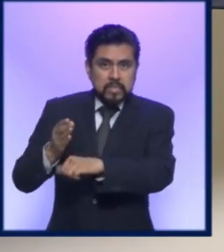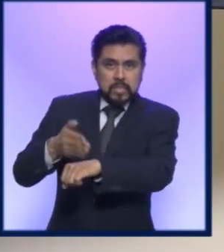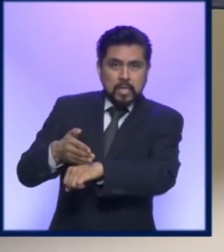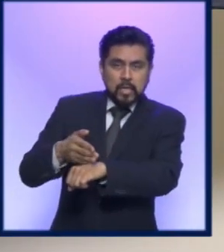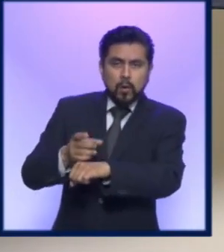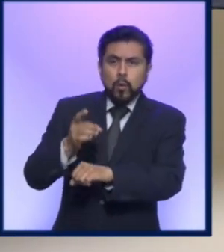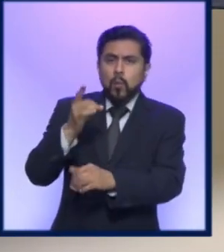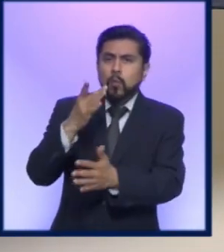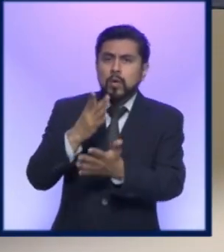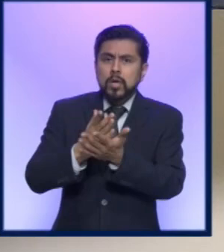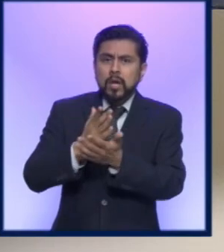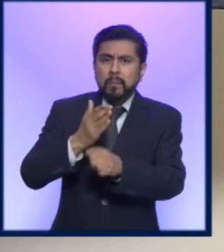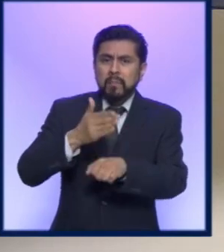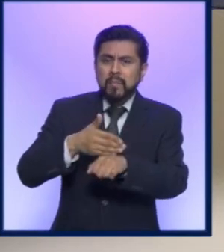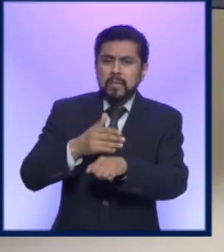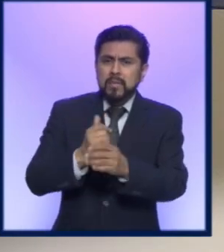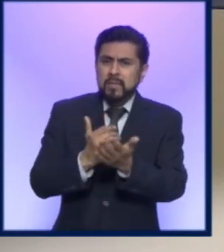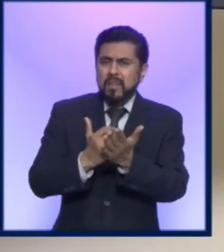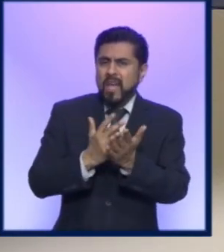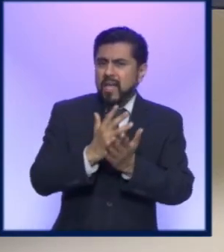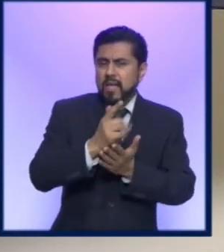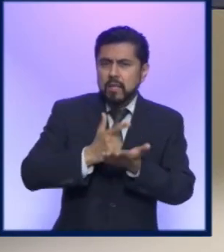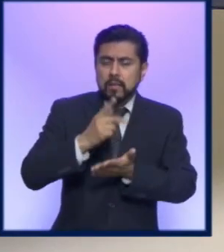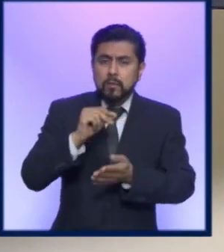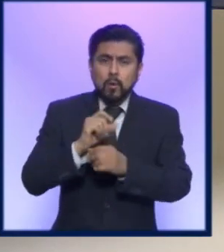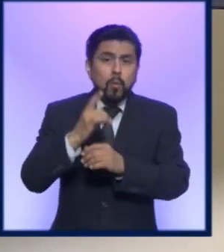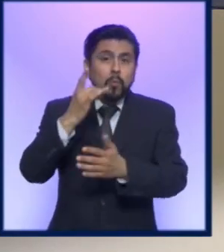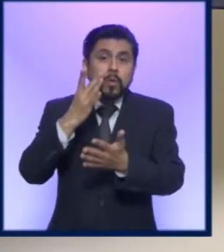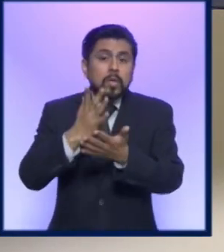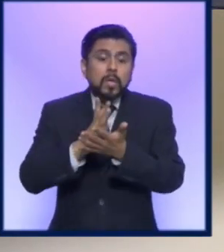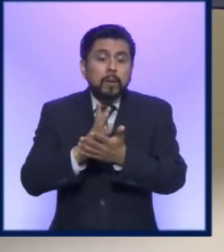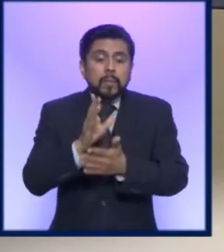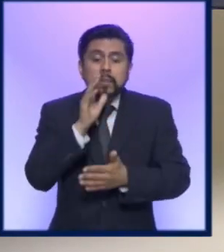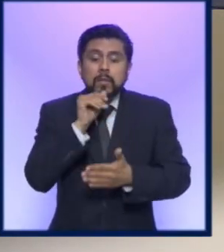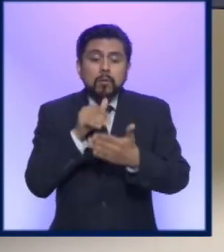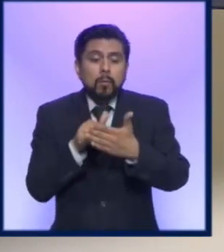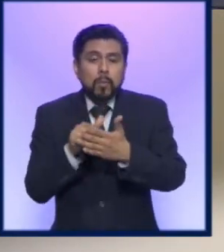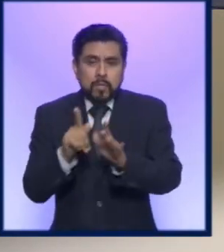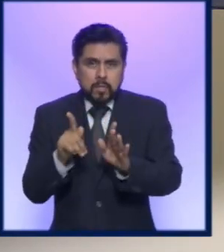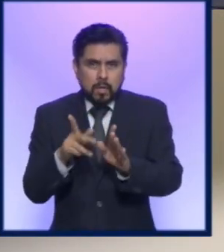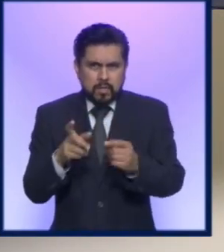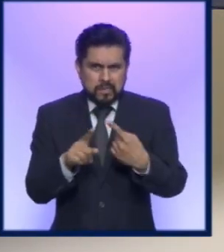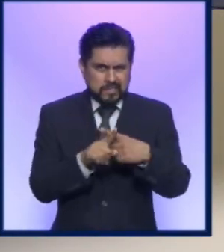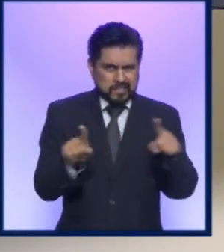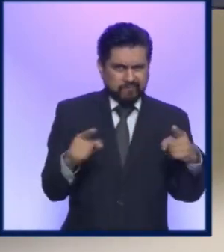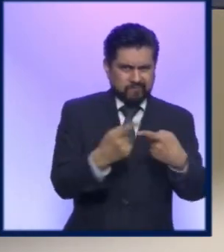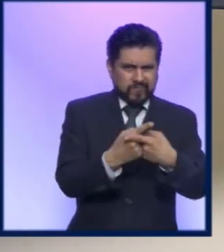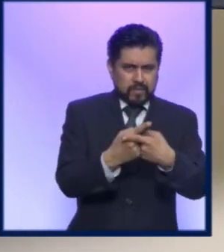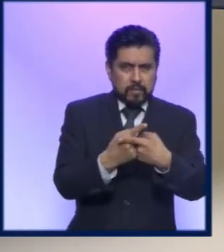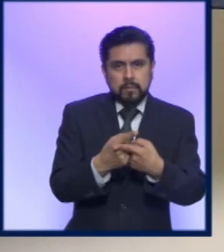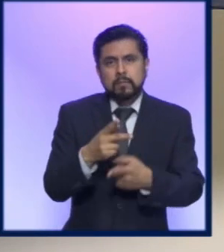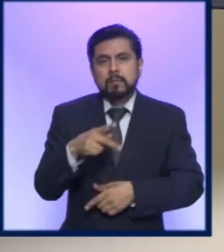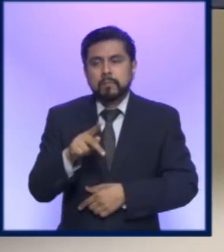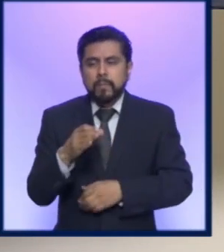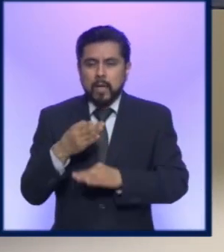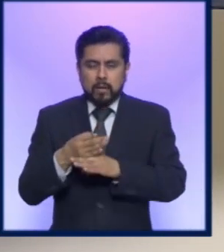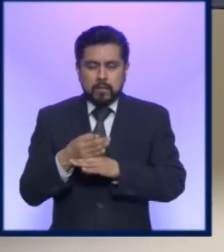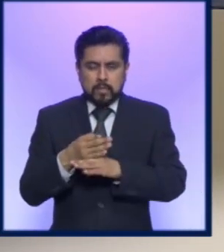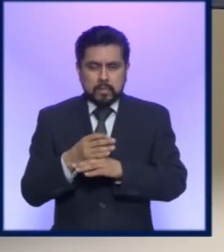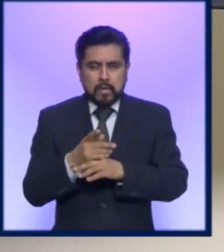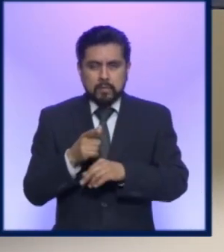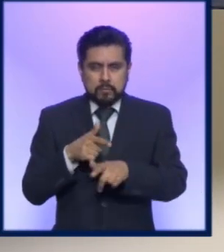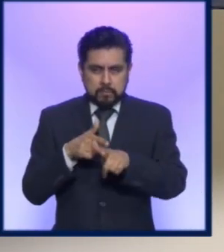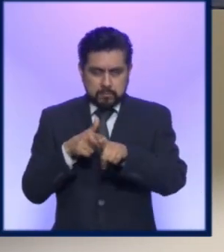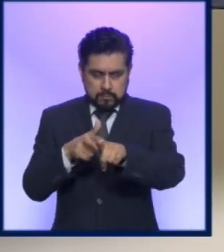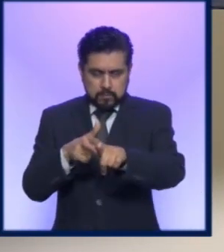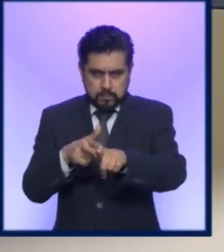cancelación del registro del proceso electoral en curso no es así Carmelo Bueno pues antes de continuar con esta plática muy interesante que